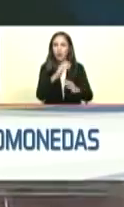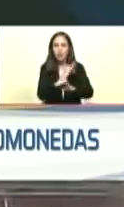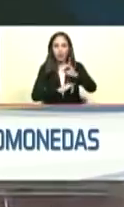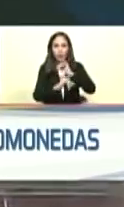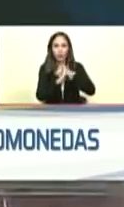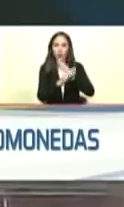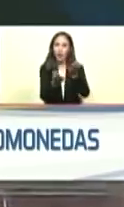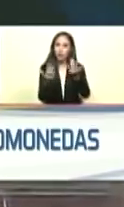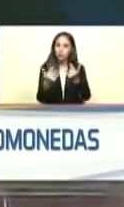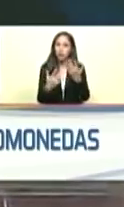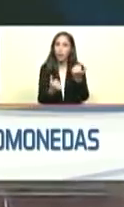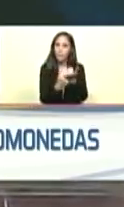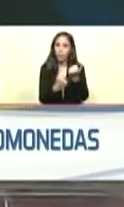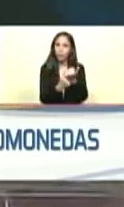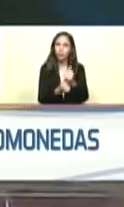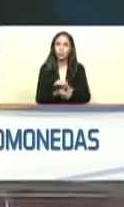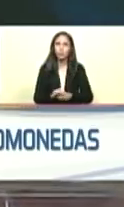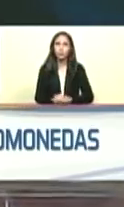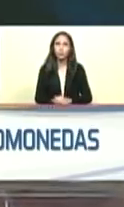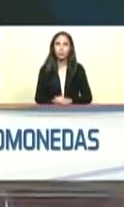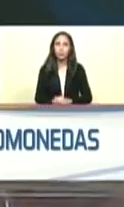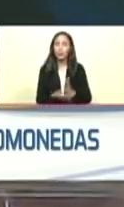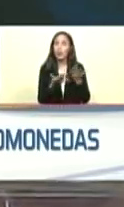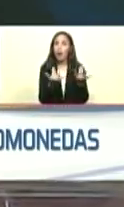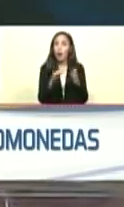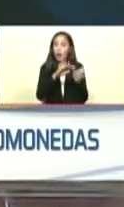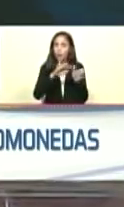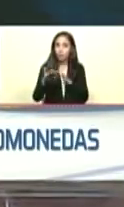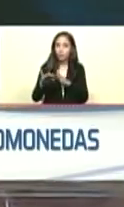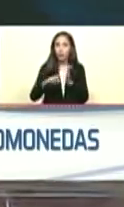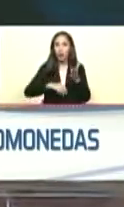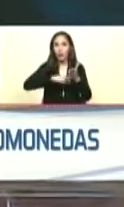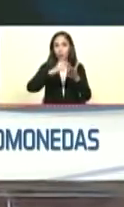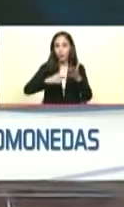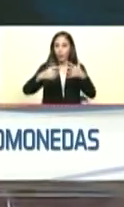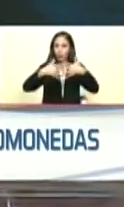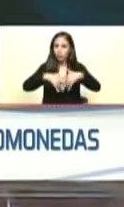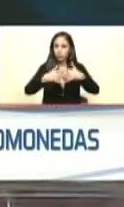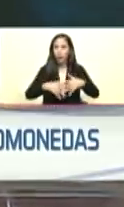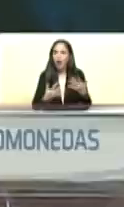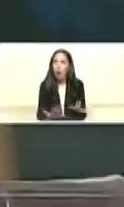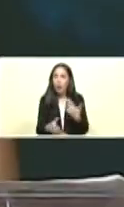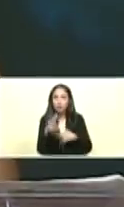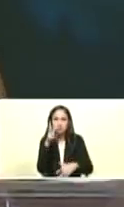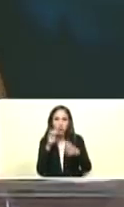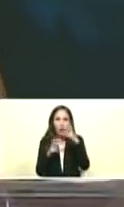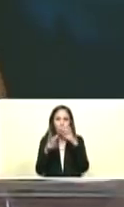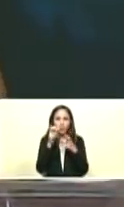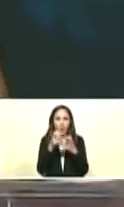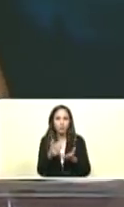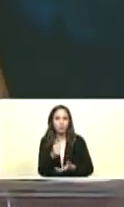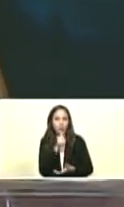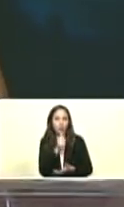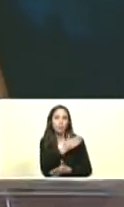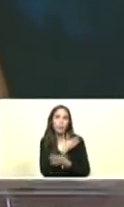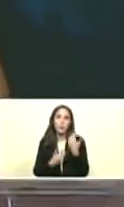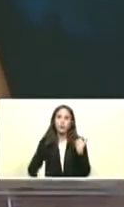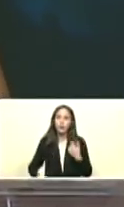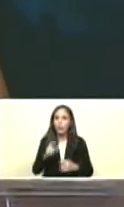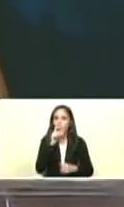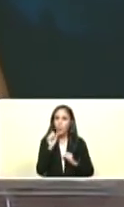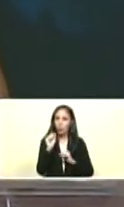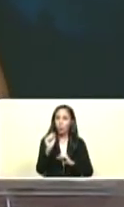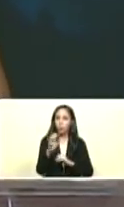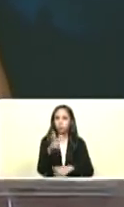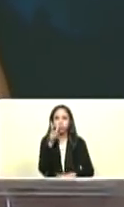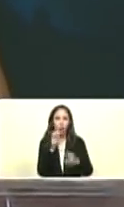internacional. Ahora procedemos, luego de esta firma de acuerdos con distintas empresas, a escuchar las palabras del ciudadano presidente de la República